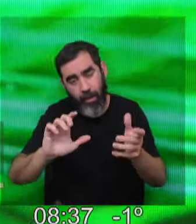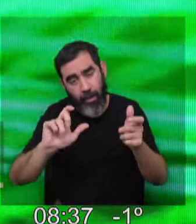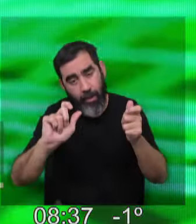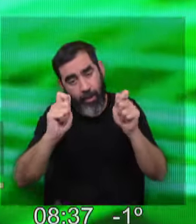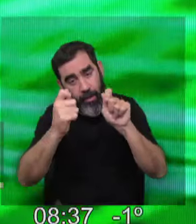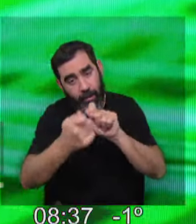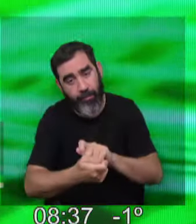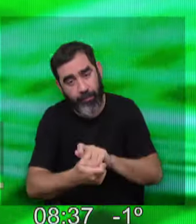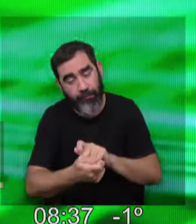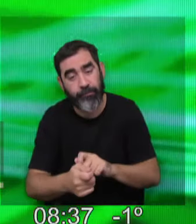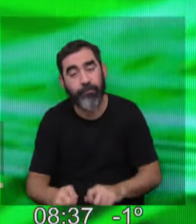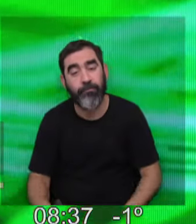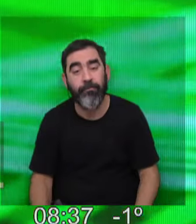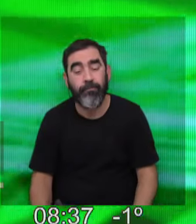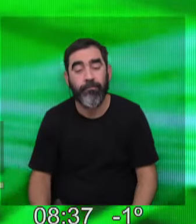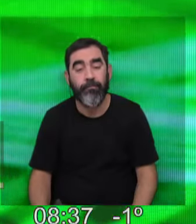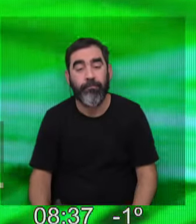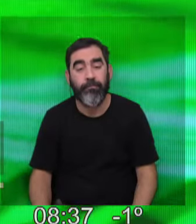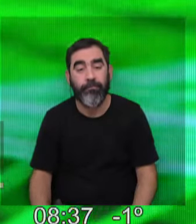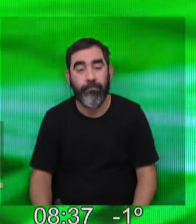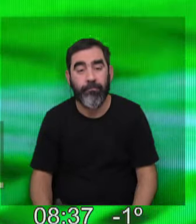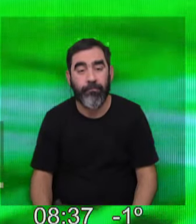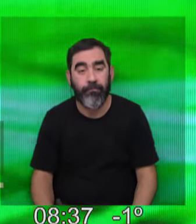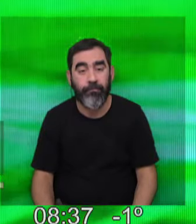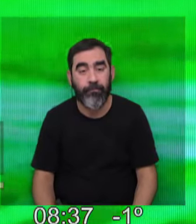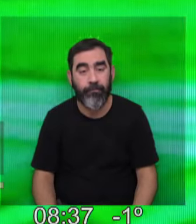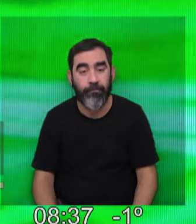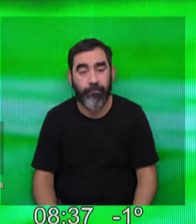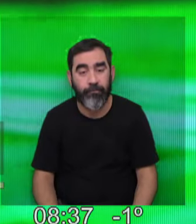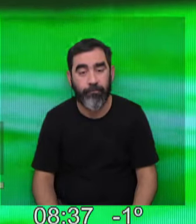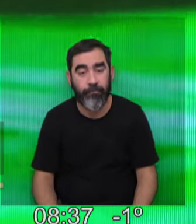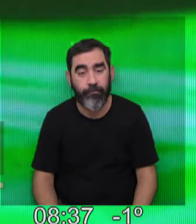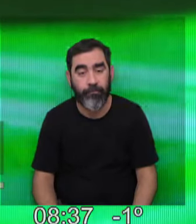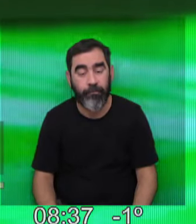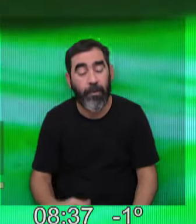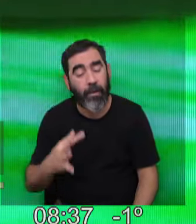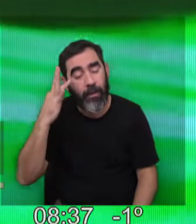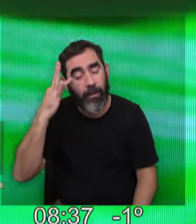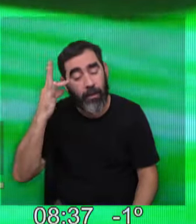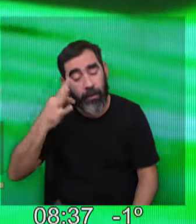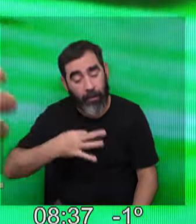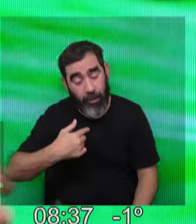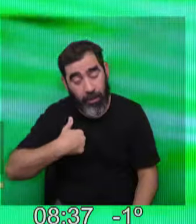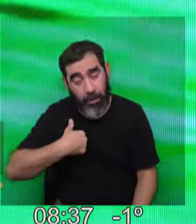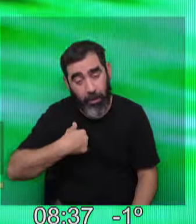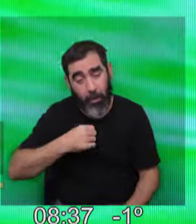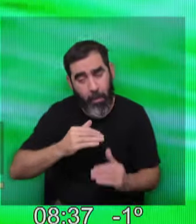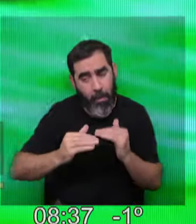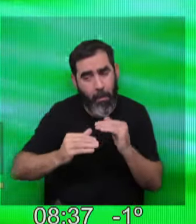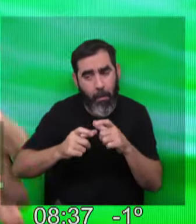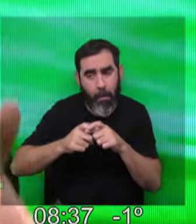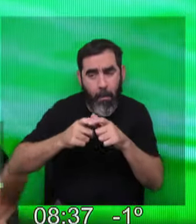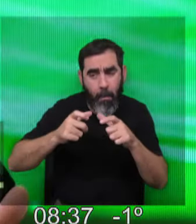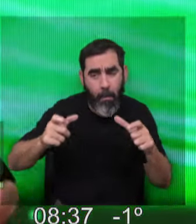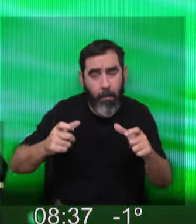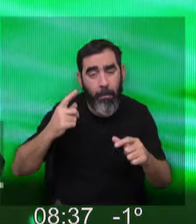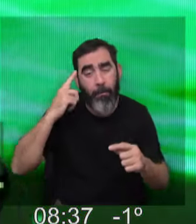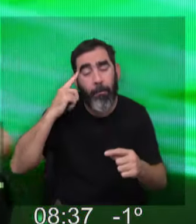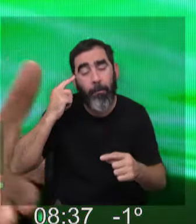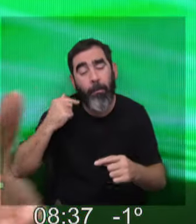y no se reiteró, no se ratificó. Pero personalmente creo que va a tener un crecimiento. Lo miro con